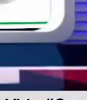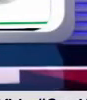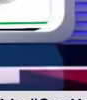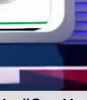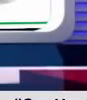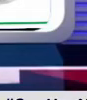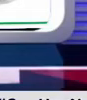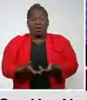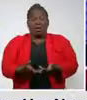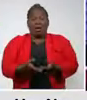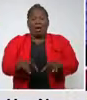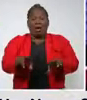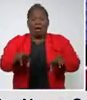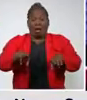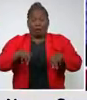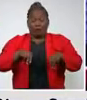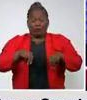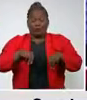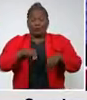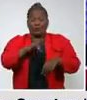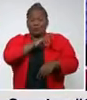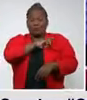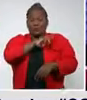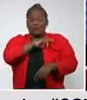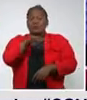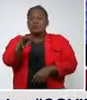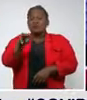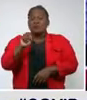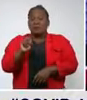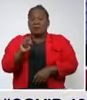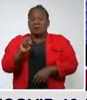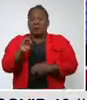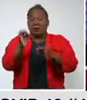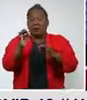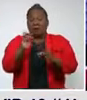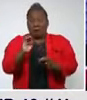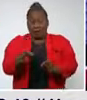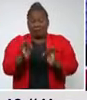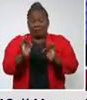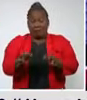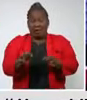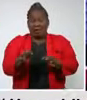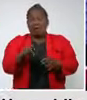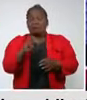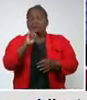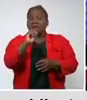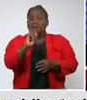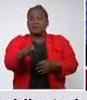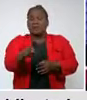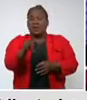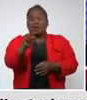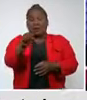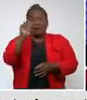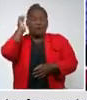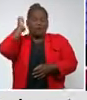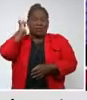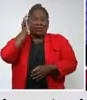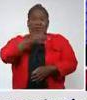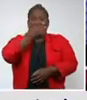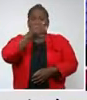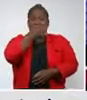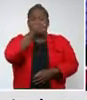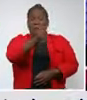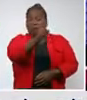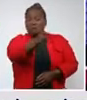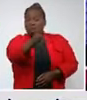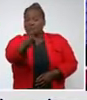Adoptar una nueva responsabilidad, una nueva realidad, mensaje que llevamos a ustedes también a través de esta conferencia de prensa y le